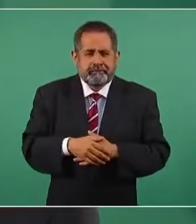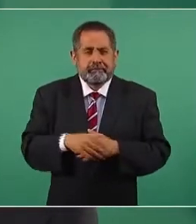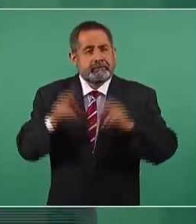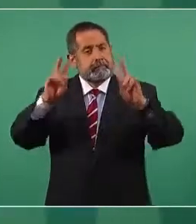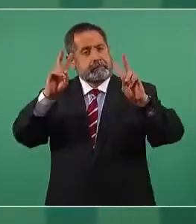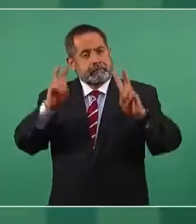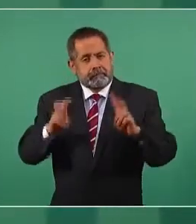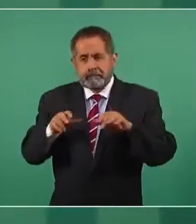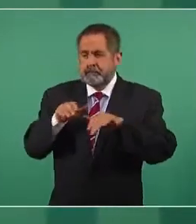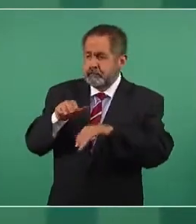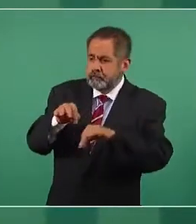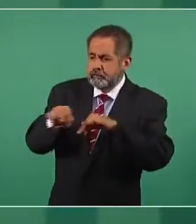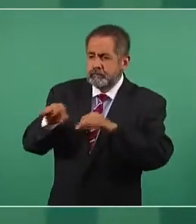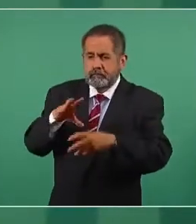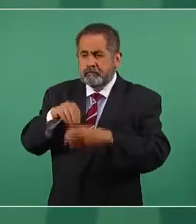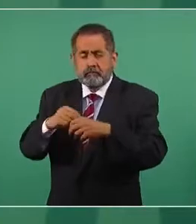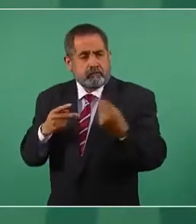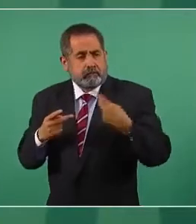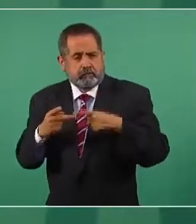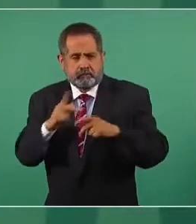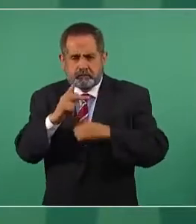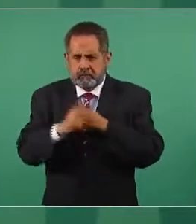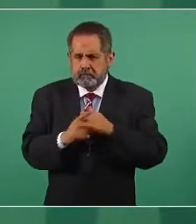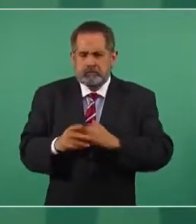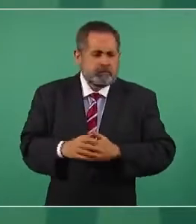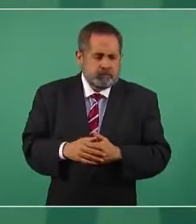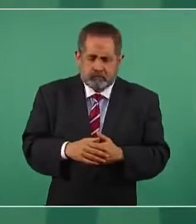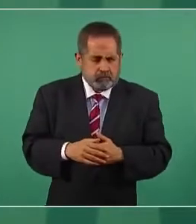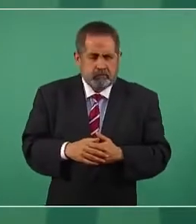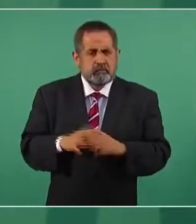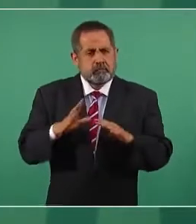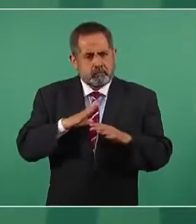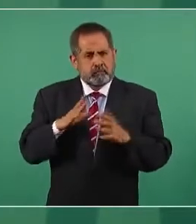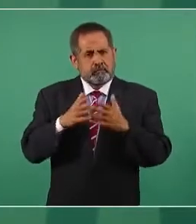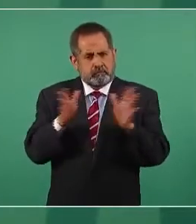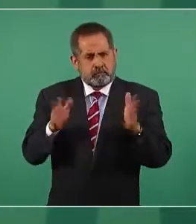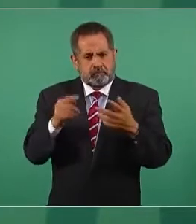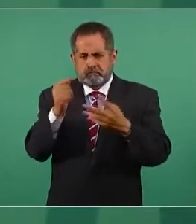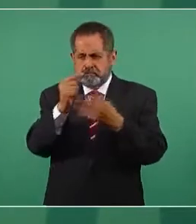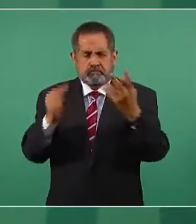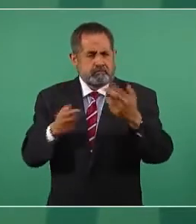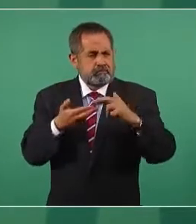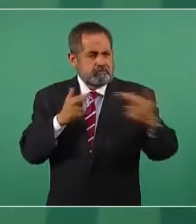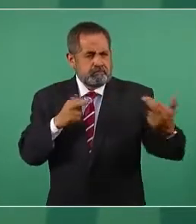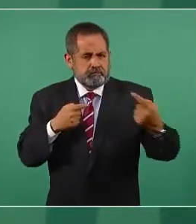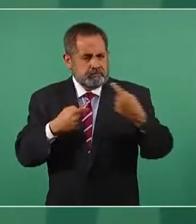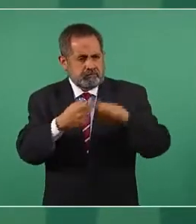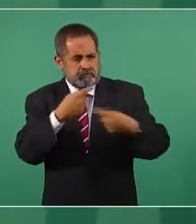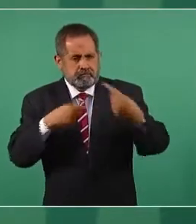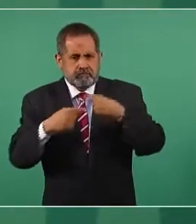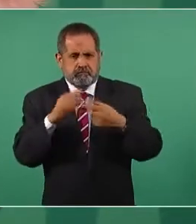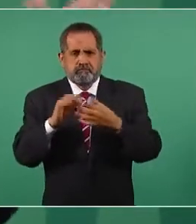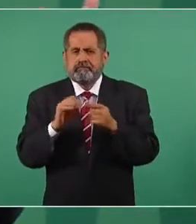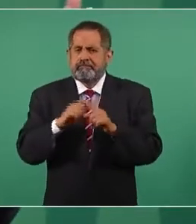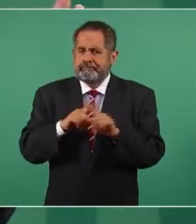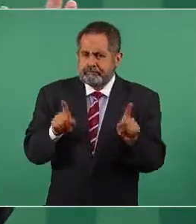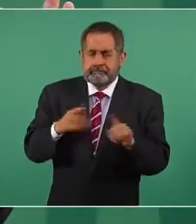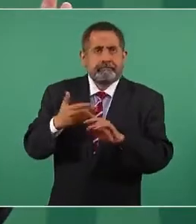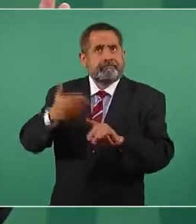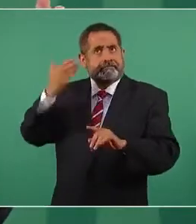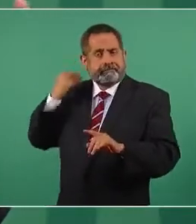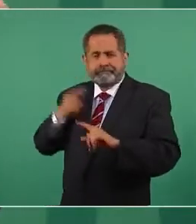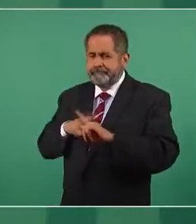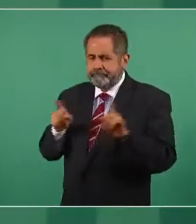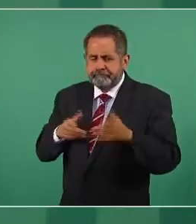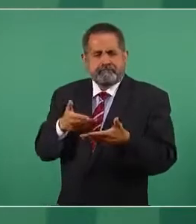abordar el tema laboral entre ambos países, pero tenemos una circunstancia en la relación bilateral cualitativamente distinta a la que teníamos hace